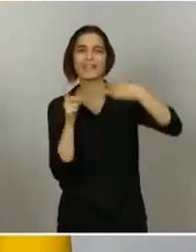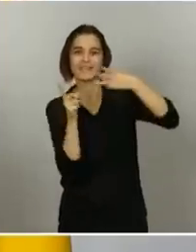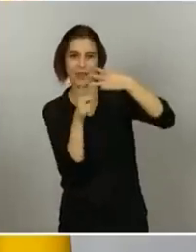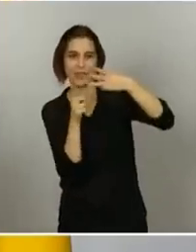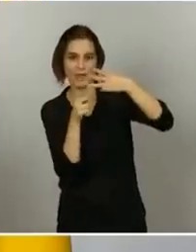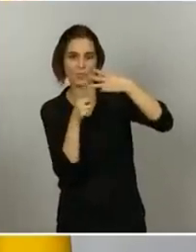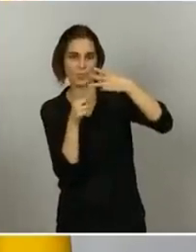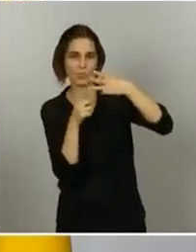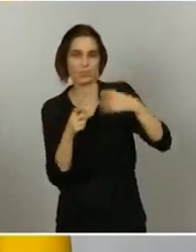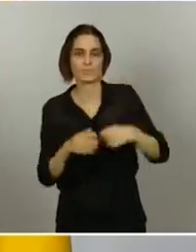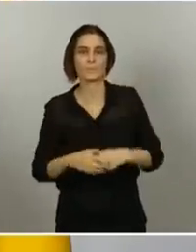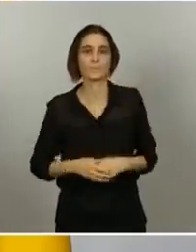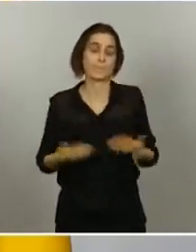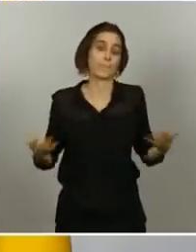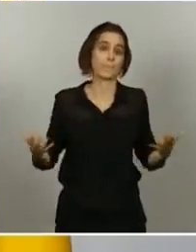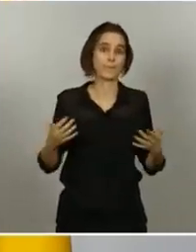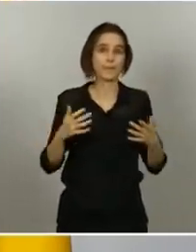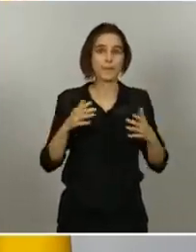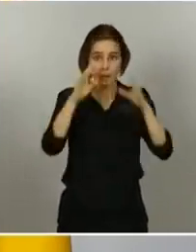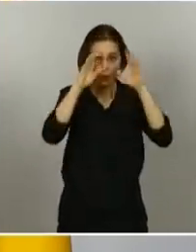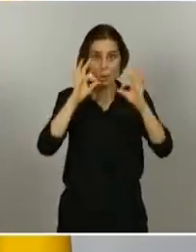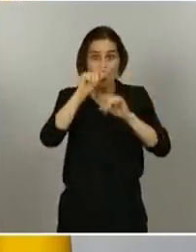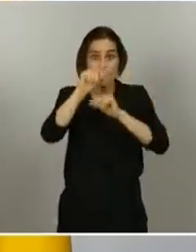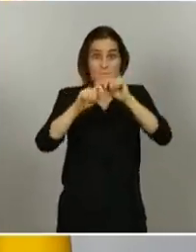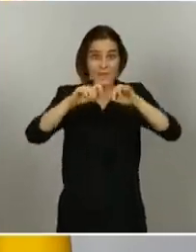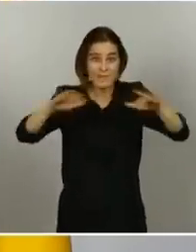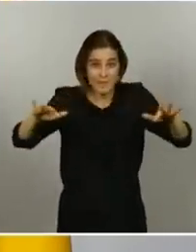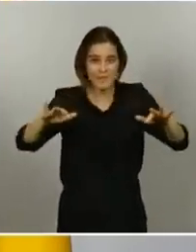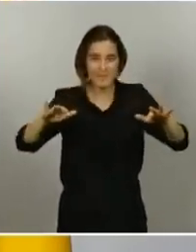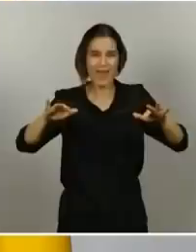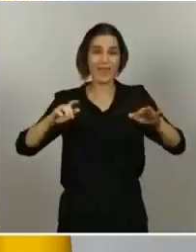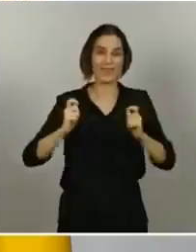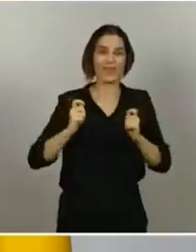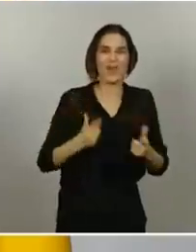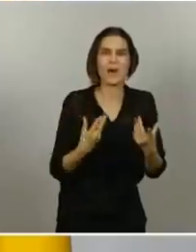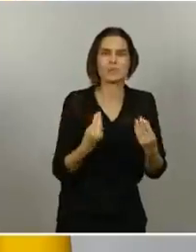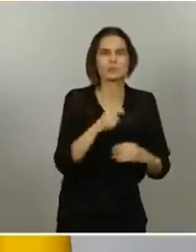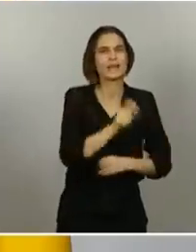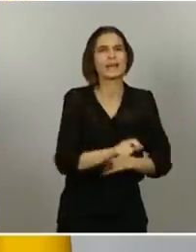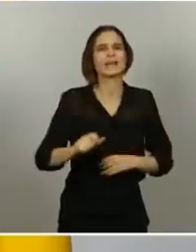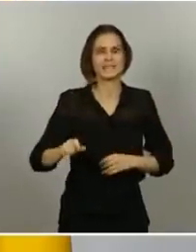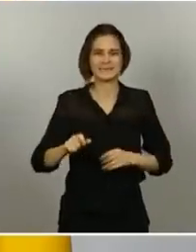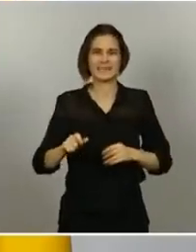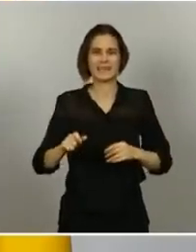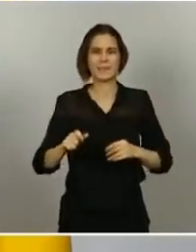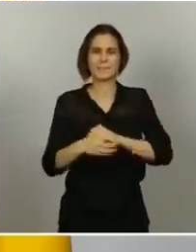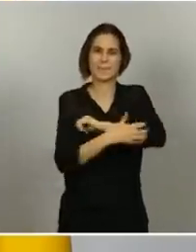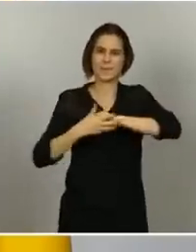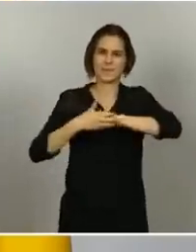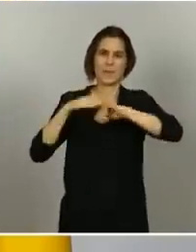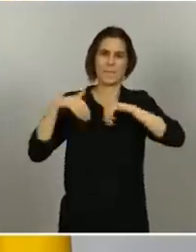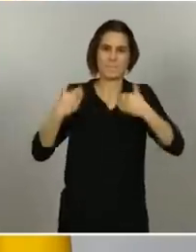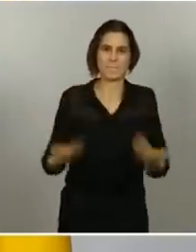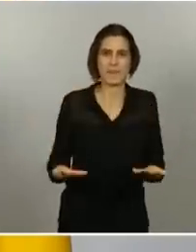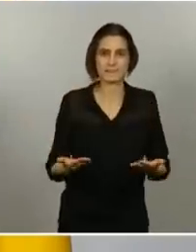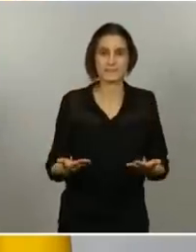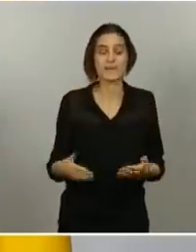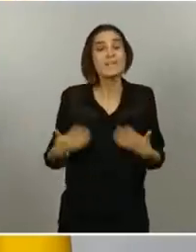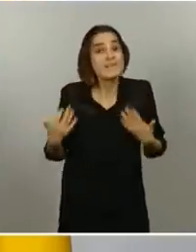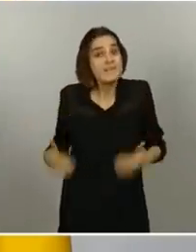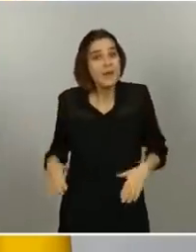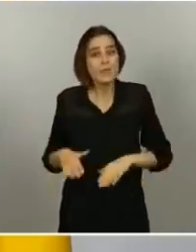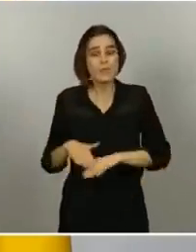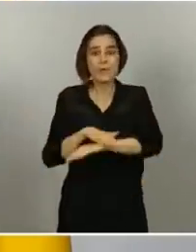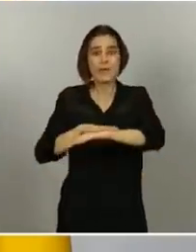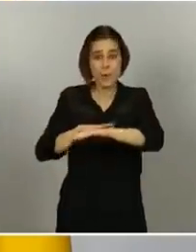ha agravado a situación para moitos compatriotas. E, aunque este Goberno ha hecho, como explicaba a ministra portavoz, unha movilización de recursos imprecedentes